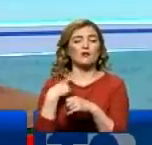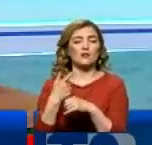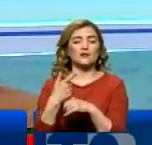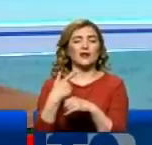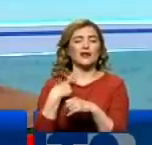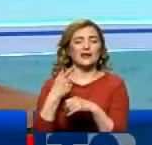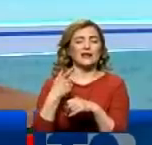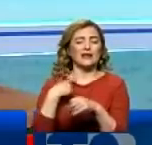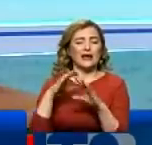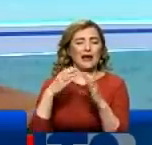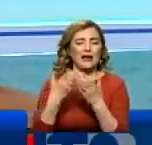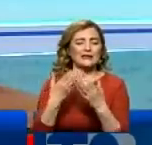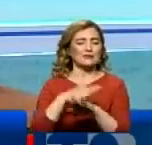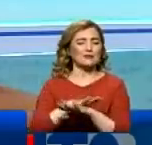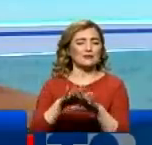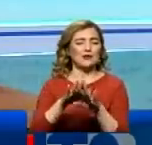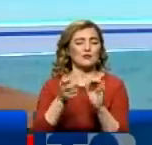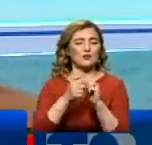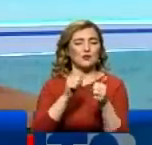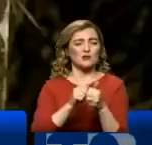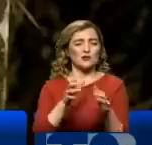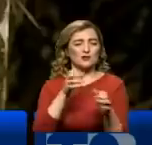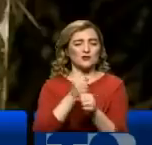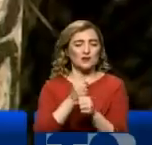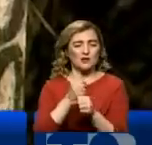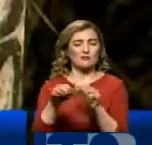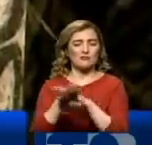servicios básicos continúan.